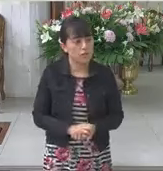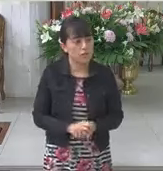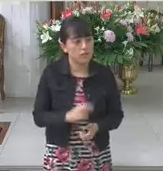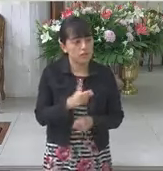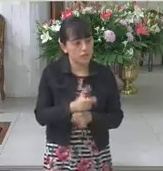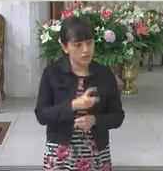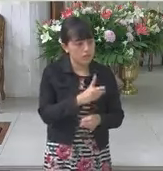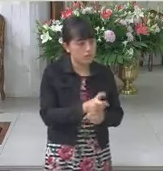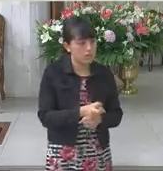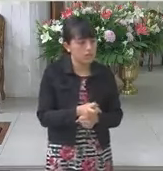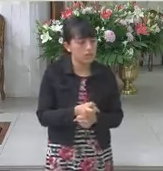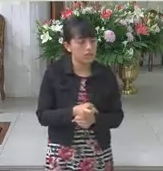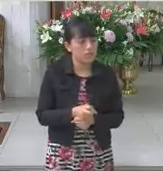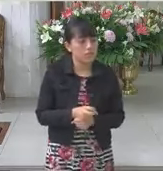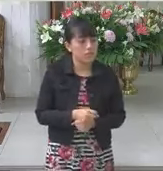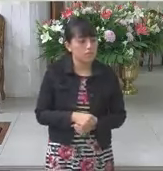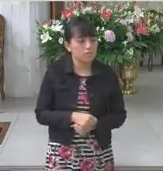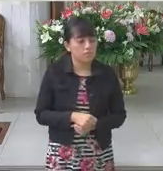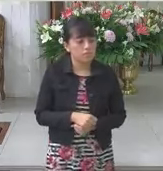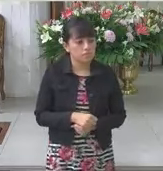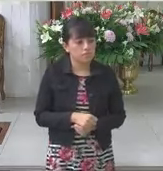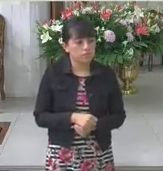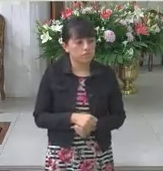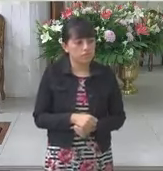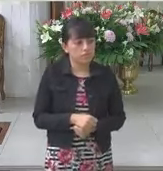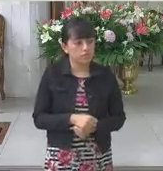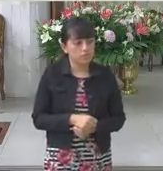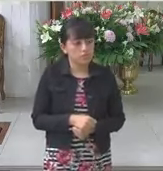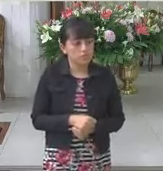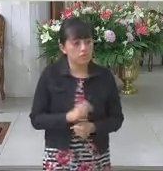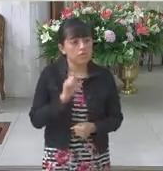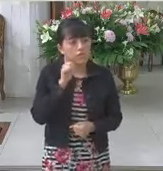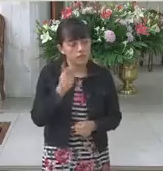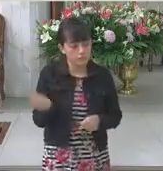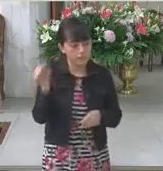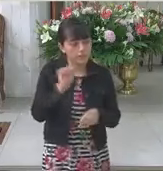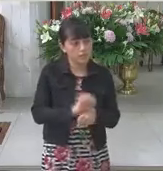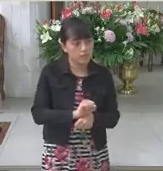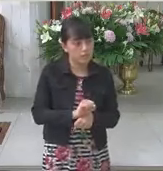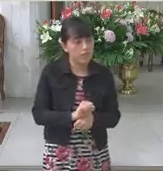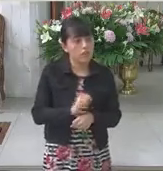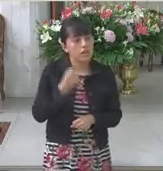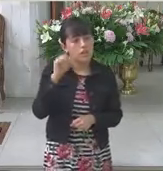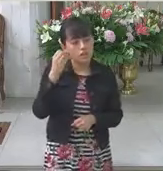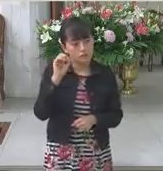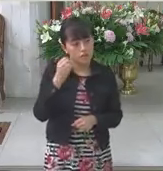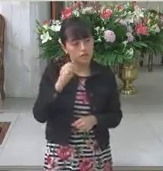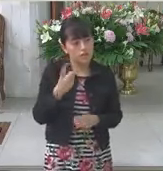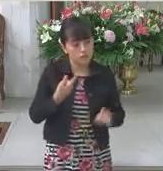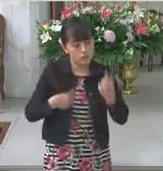invita particularmente a usted para que venga a esta semana de la vanguardia femenil vendrán